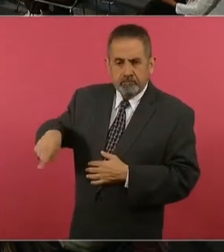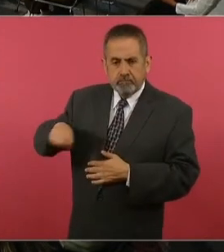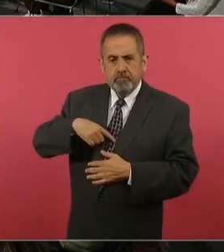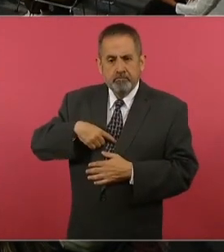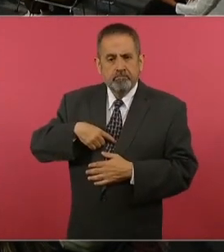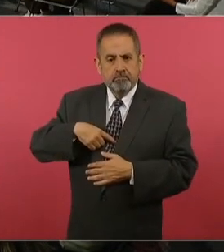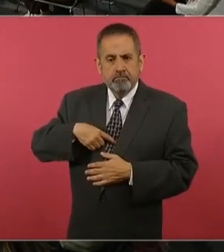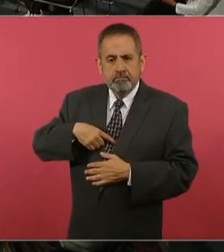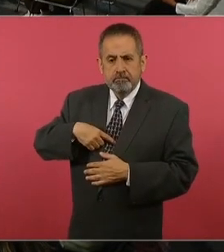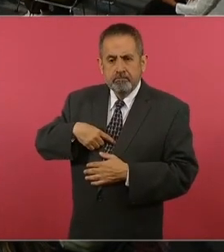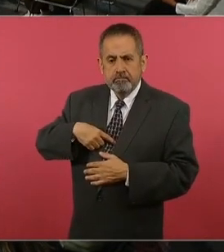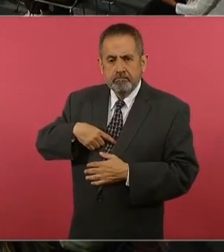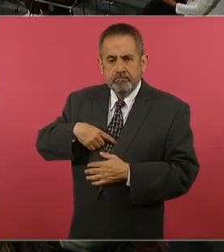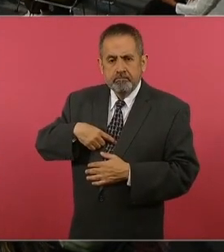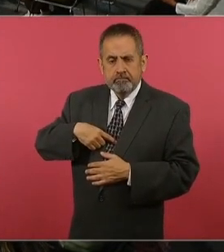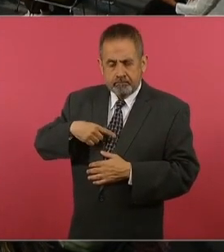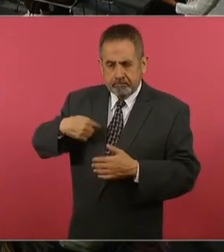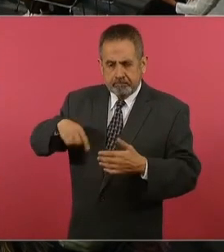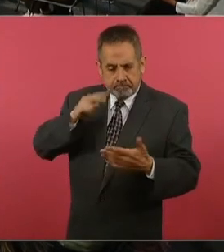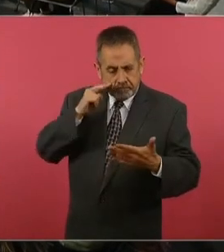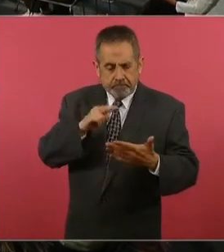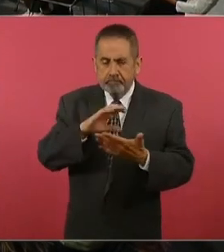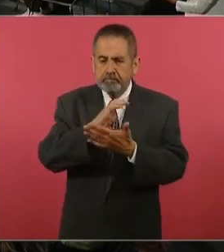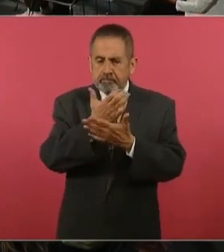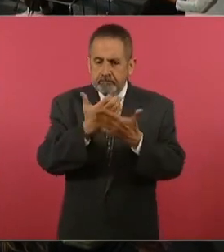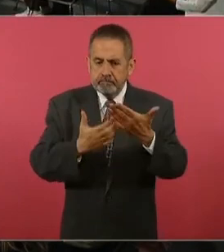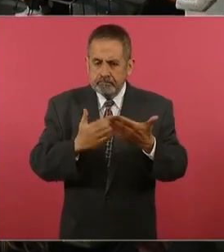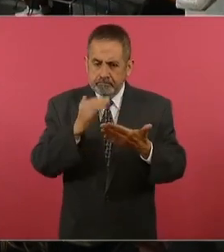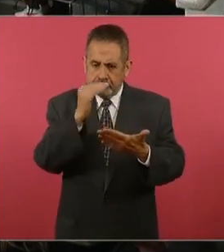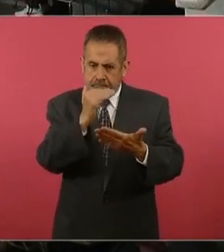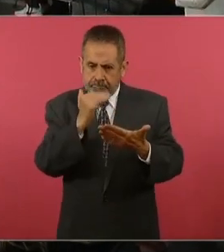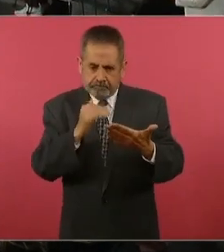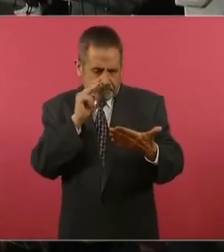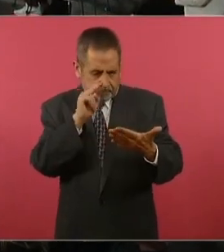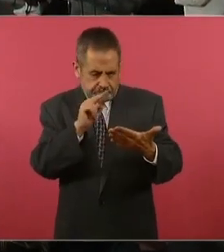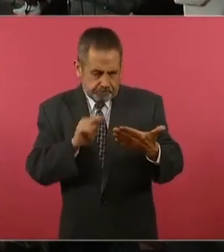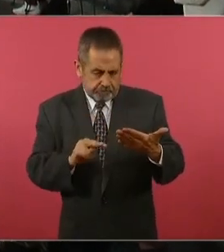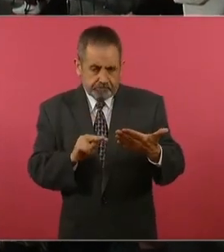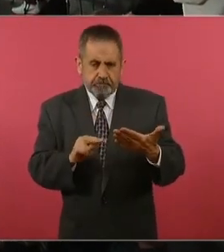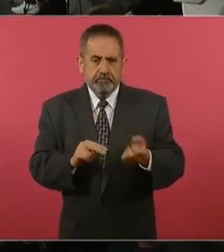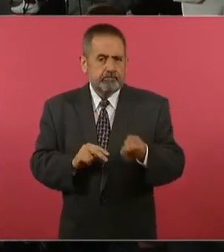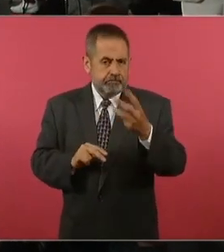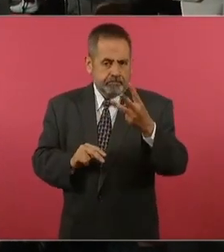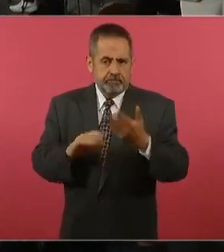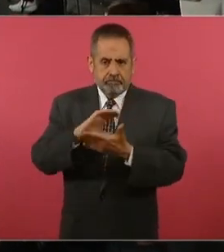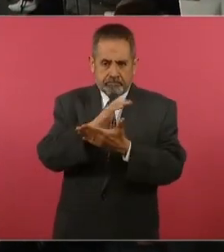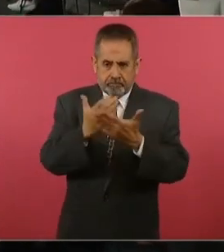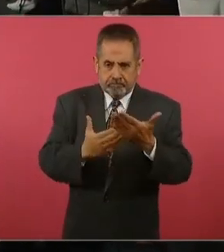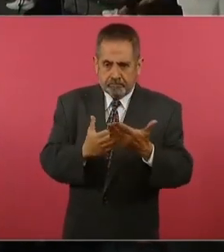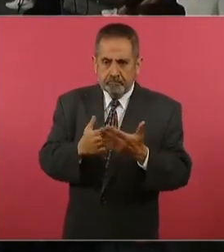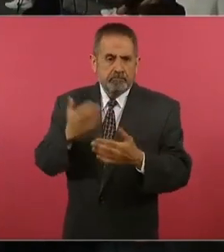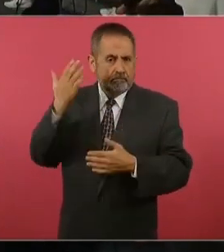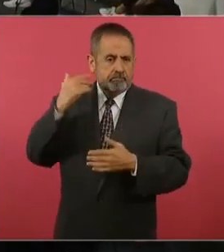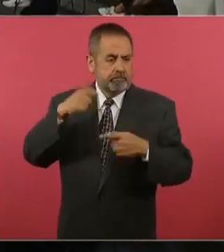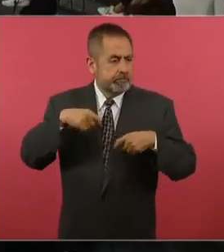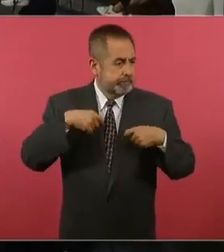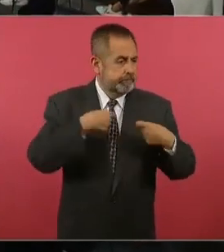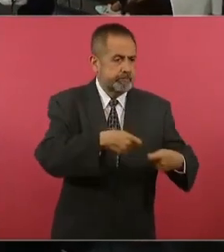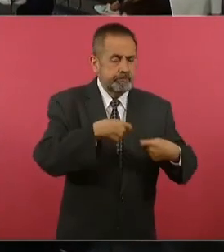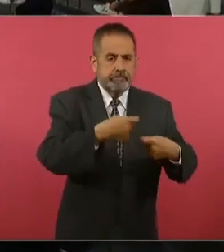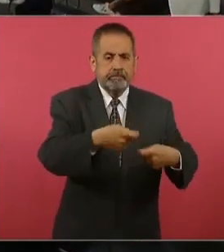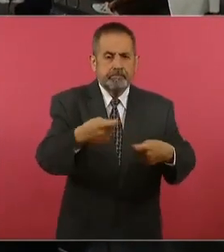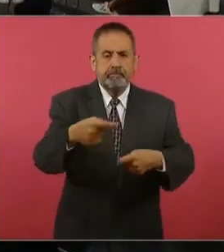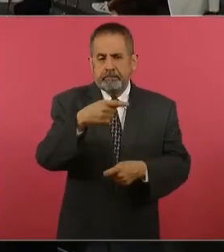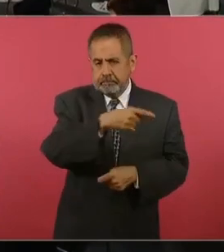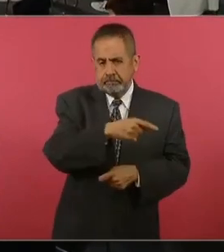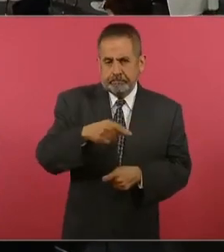contamos con los contratos, se cuentan con los contratos, con 3 contratos que se han otorgado a esta